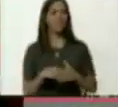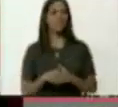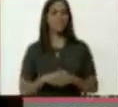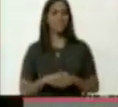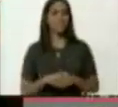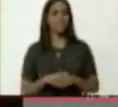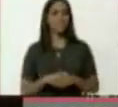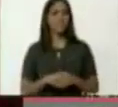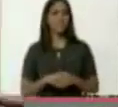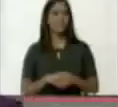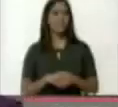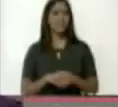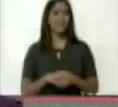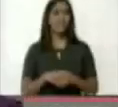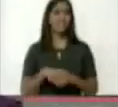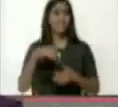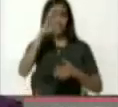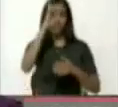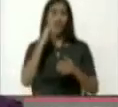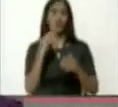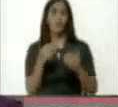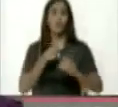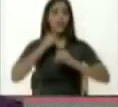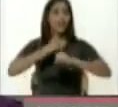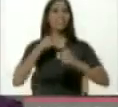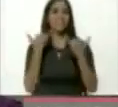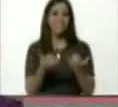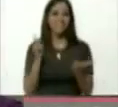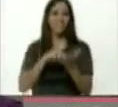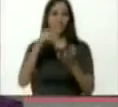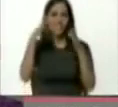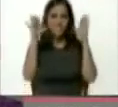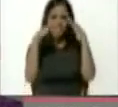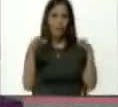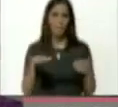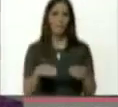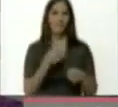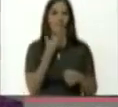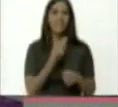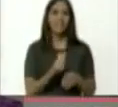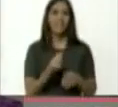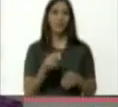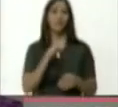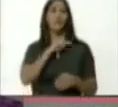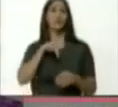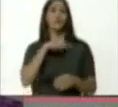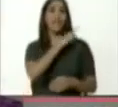Si Diosdado pone una gaita, es que ya llegó diciembre. Como él es nuestro jefe supremo,